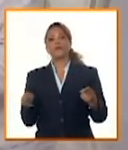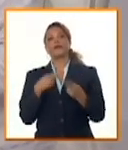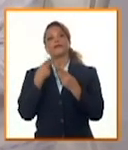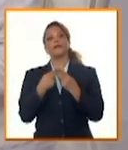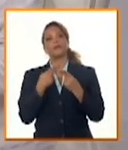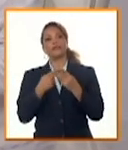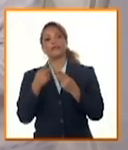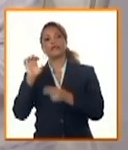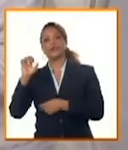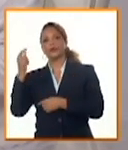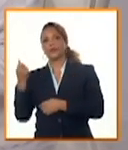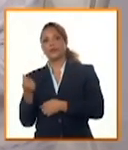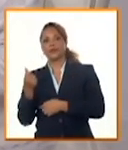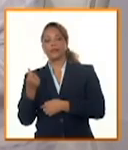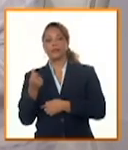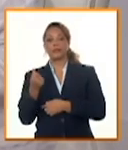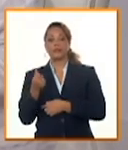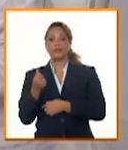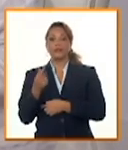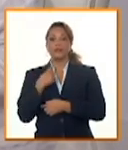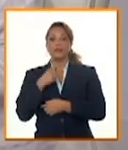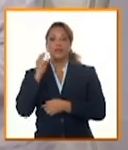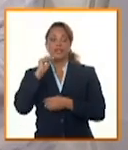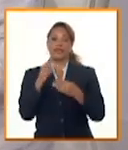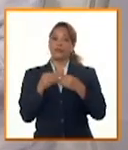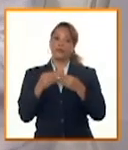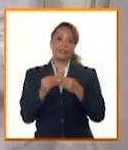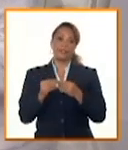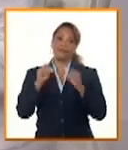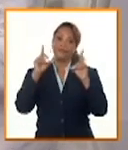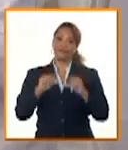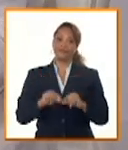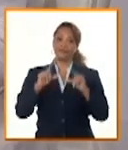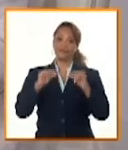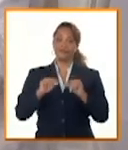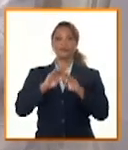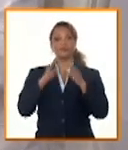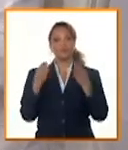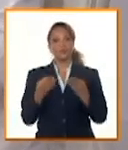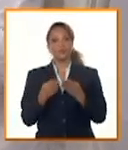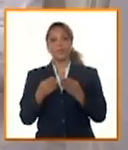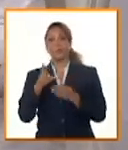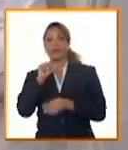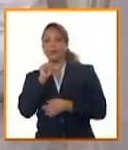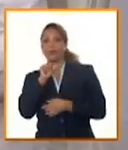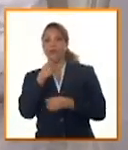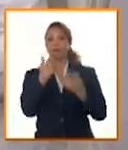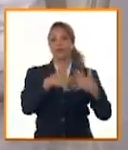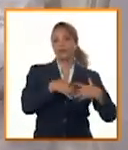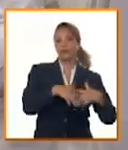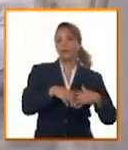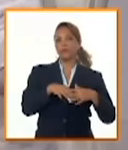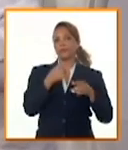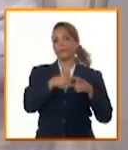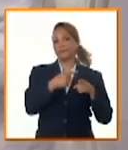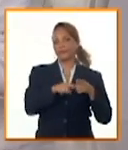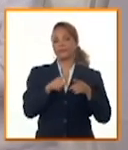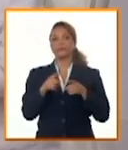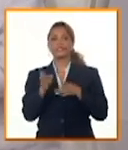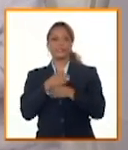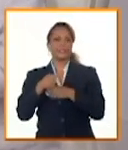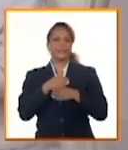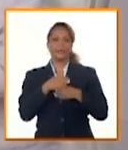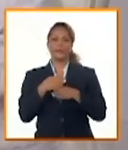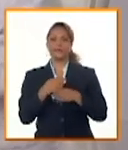la escasez de Divisas que existe bueno completo y compite el pollo con la industria con la materia prima con también